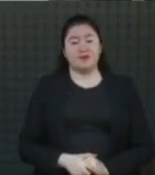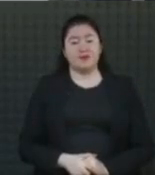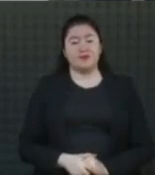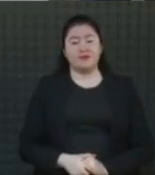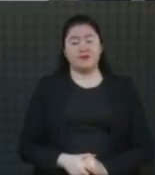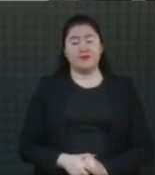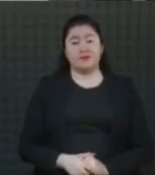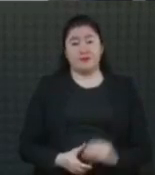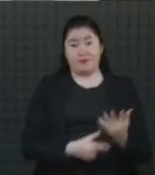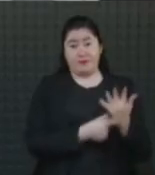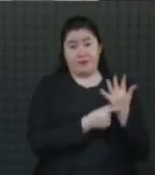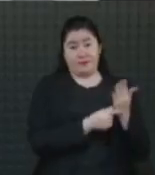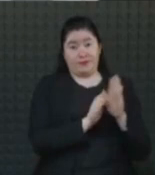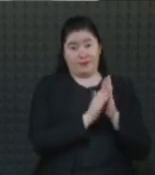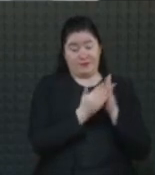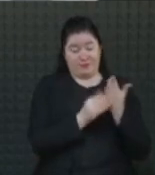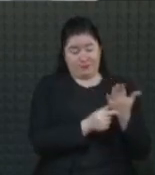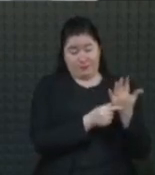Dice,